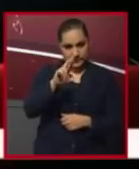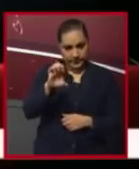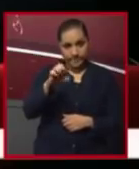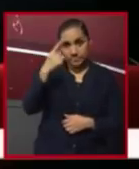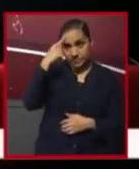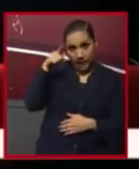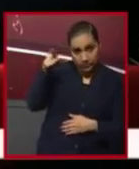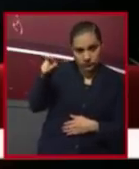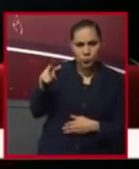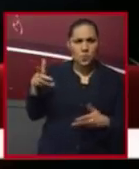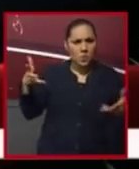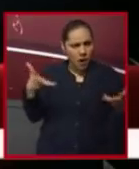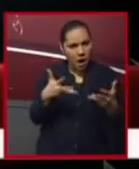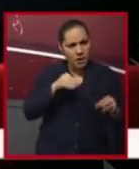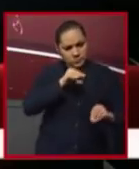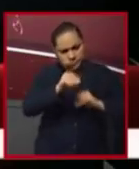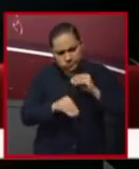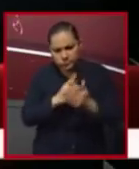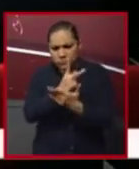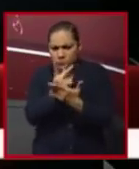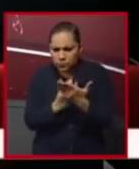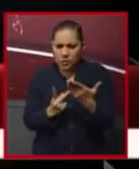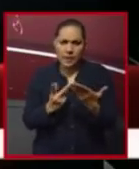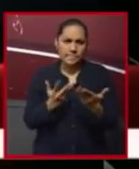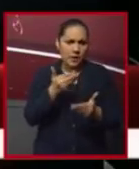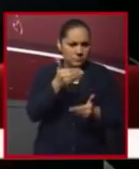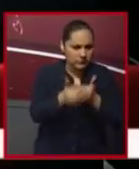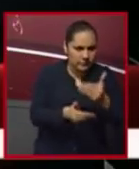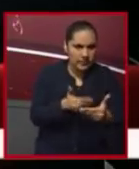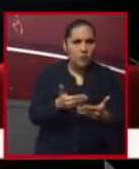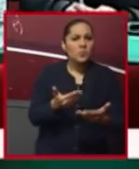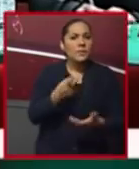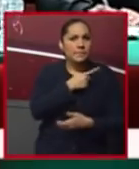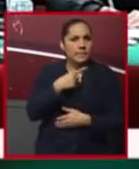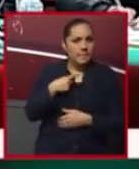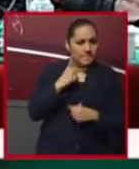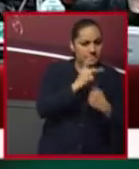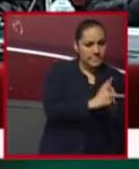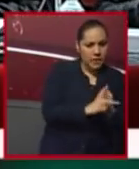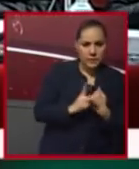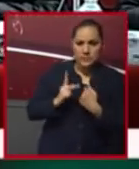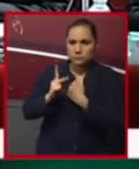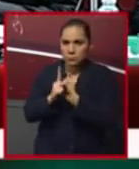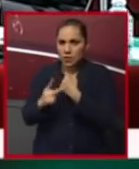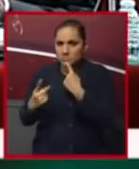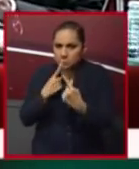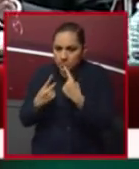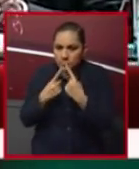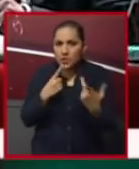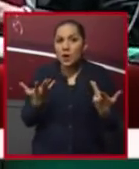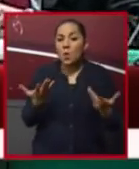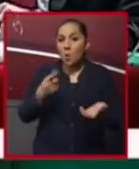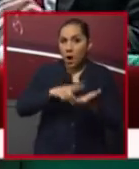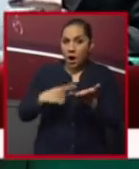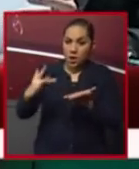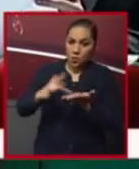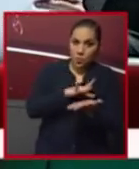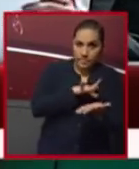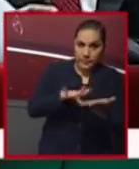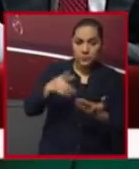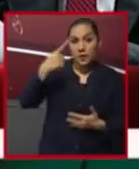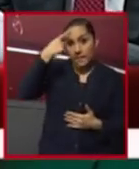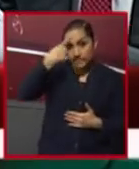impulse acciones de desarrollo e integración regional por medio de mecanismos bilaterales e iniciativas de cooperación